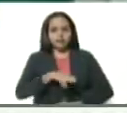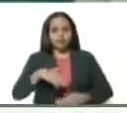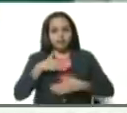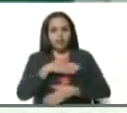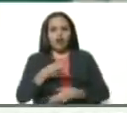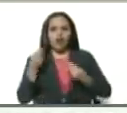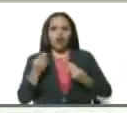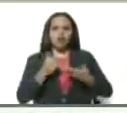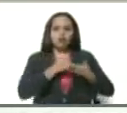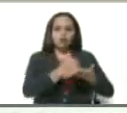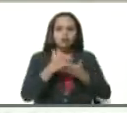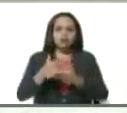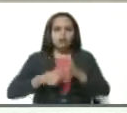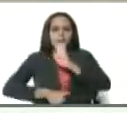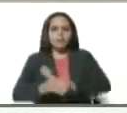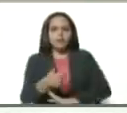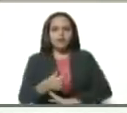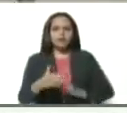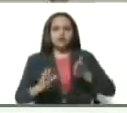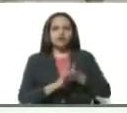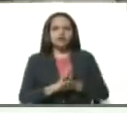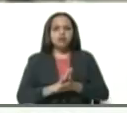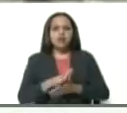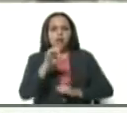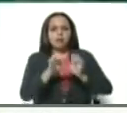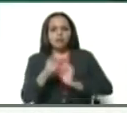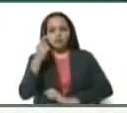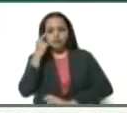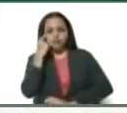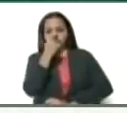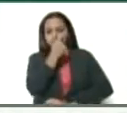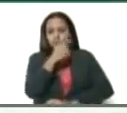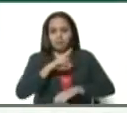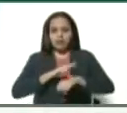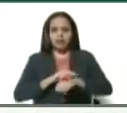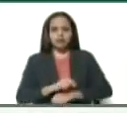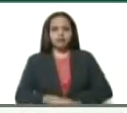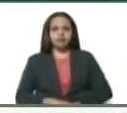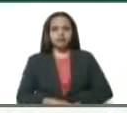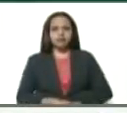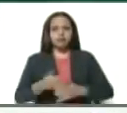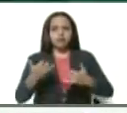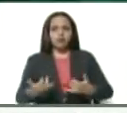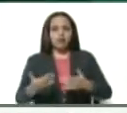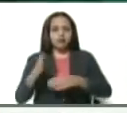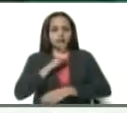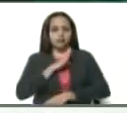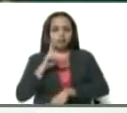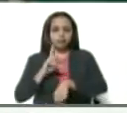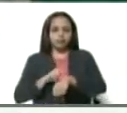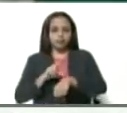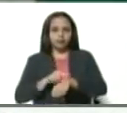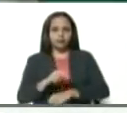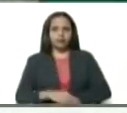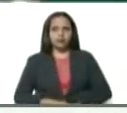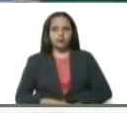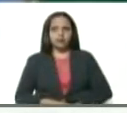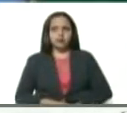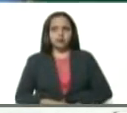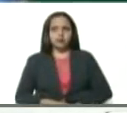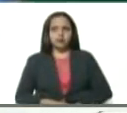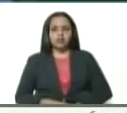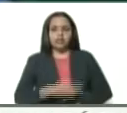se beneficia y más el área de oftalmología en este estado. Ahí tenemos al doctor Gilberto, que es el